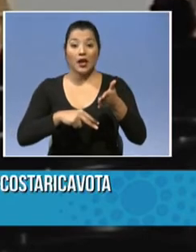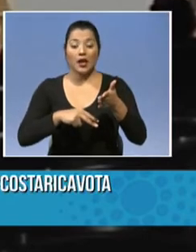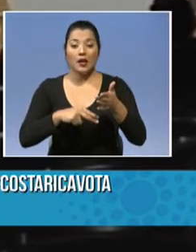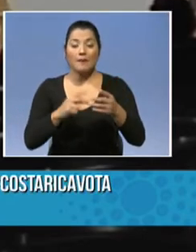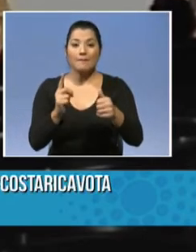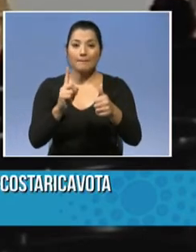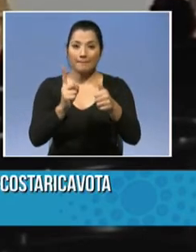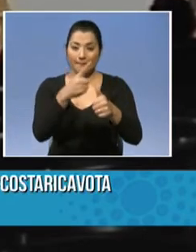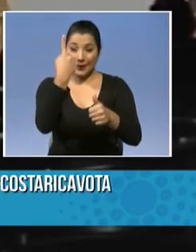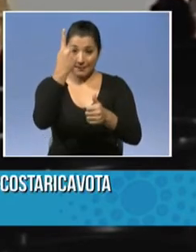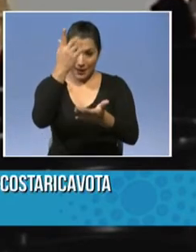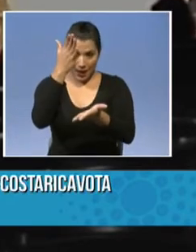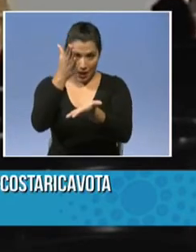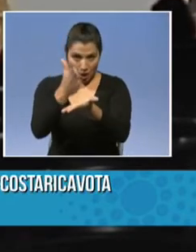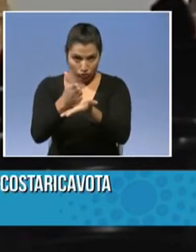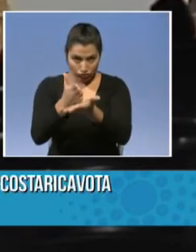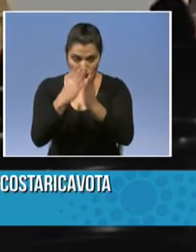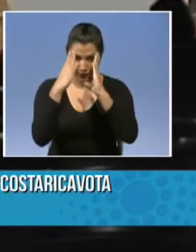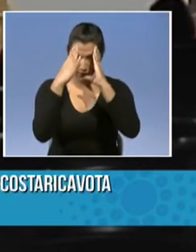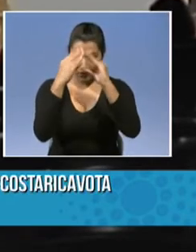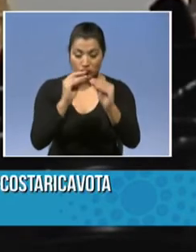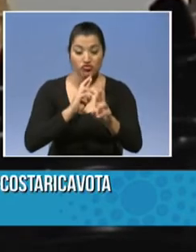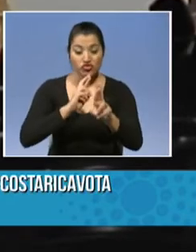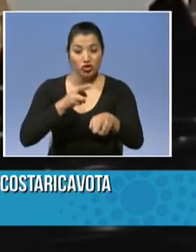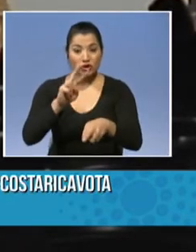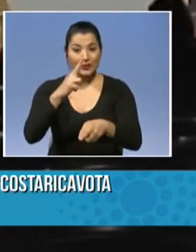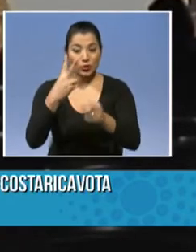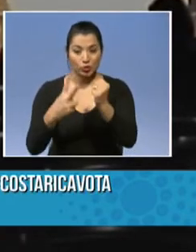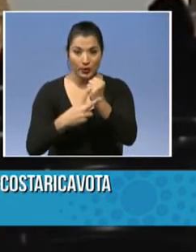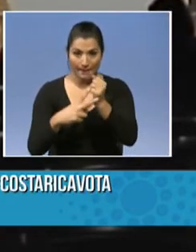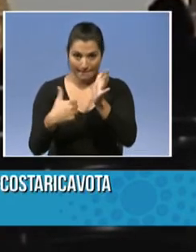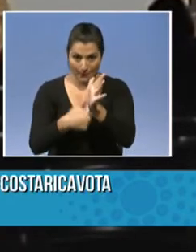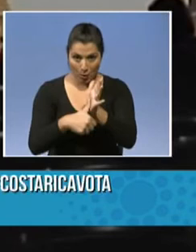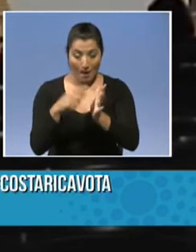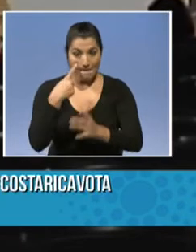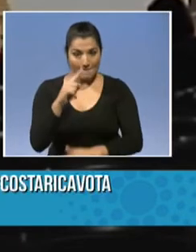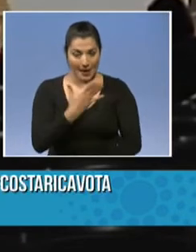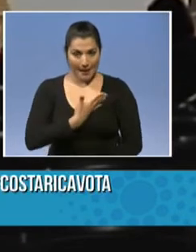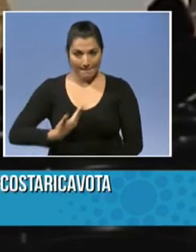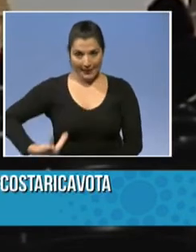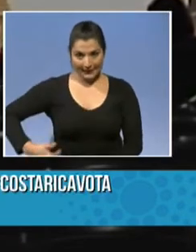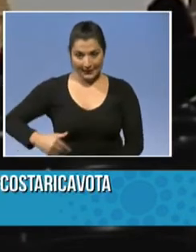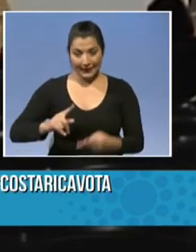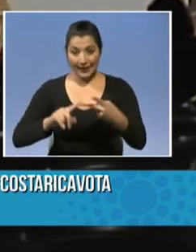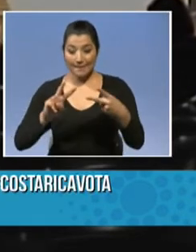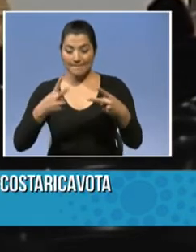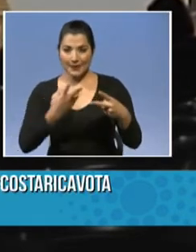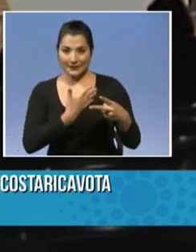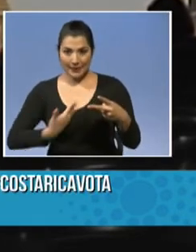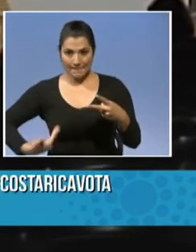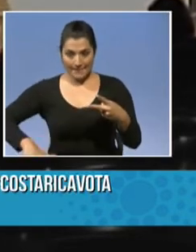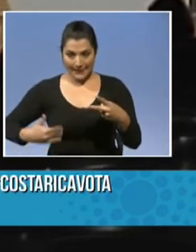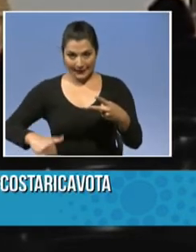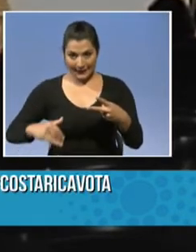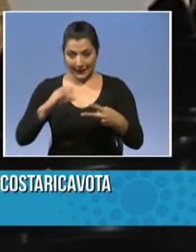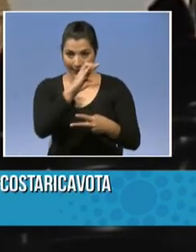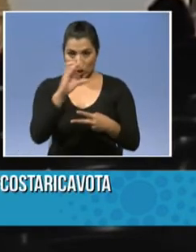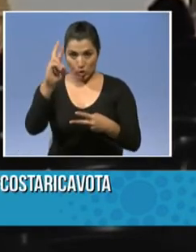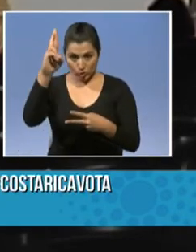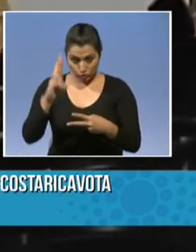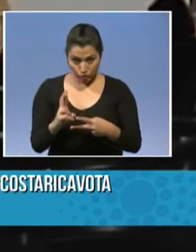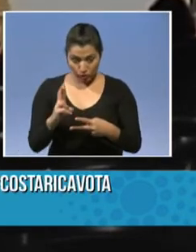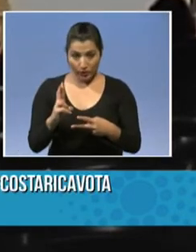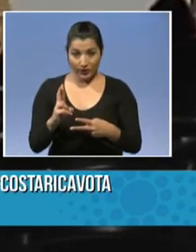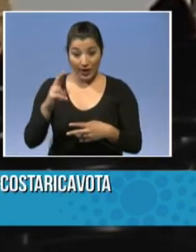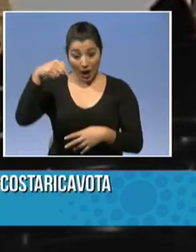nacional de los resultados de la segunda votación para presidente y vicepresidente de la República